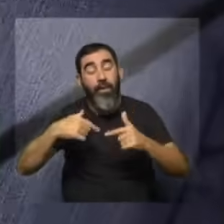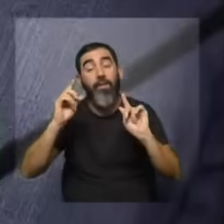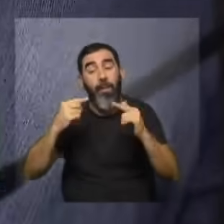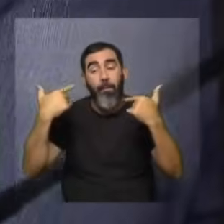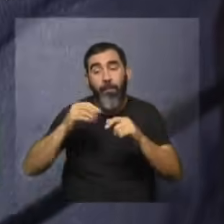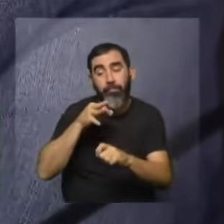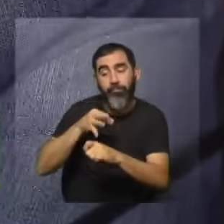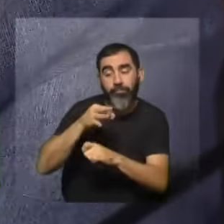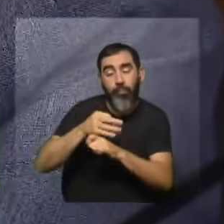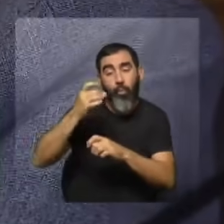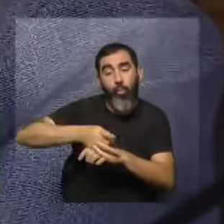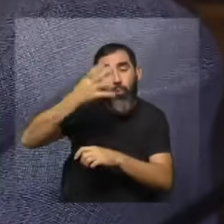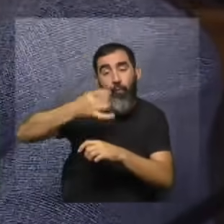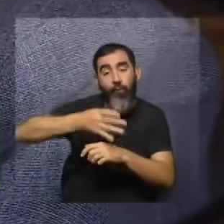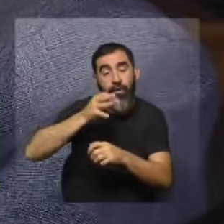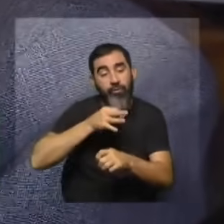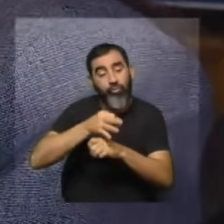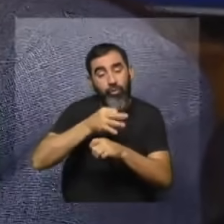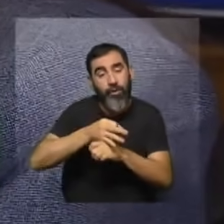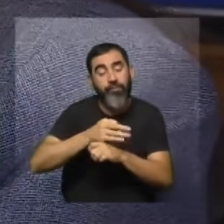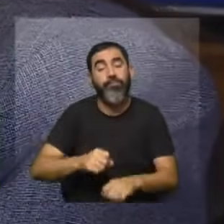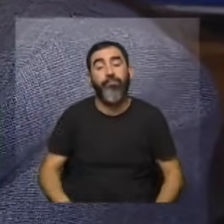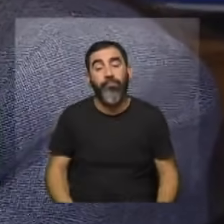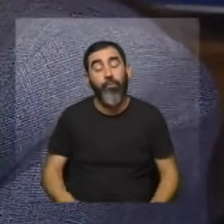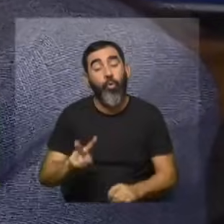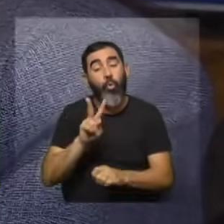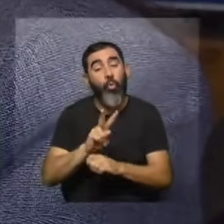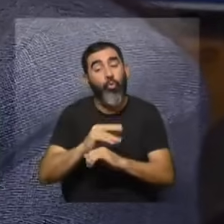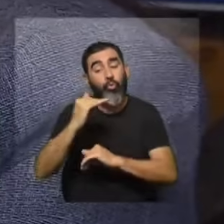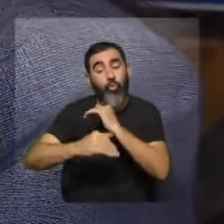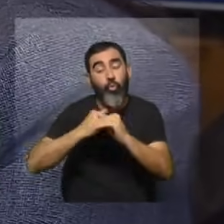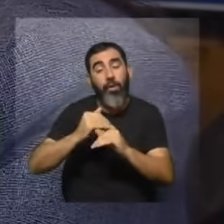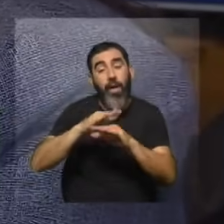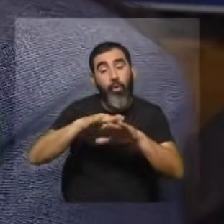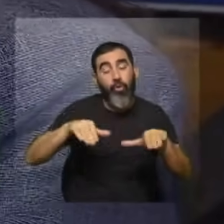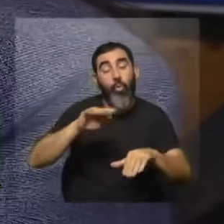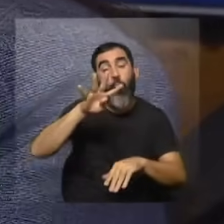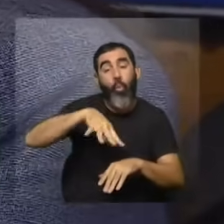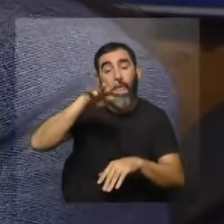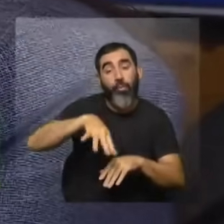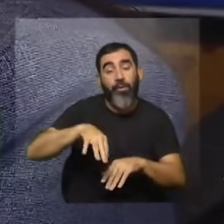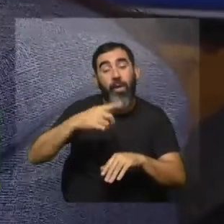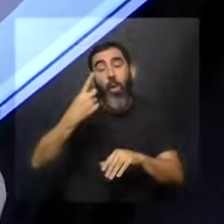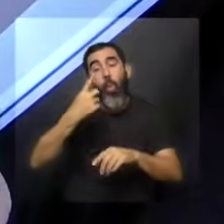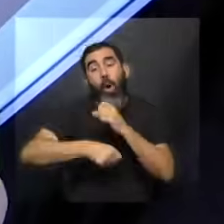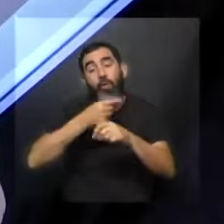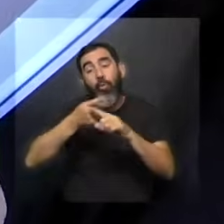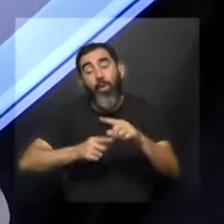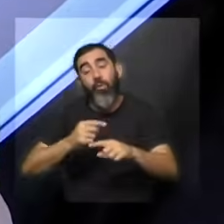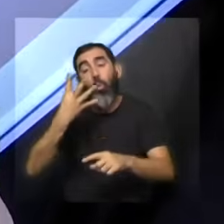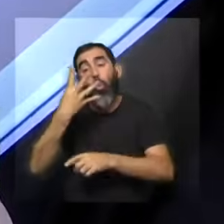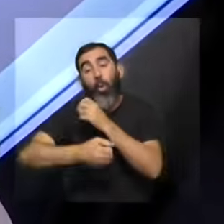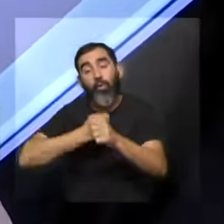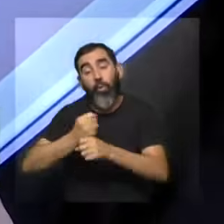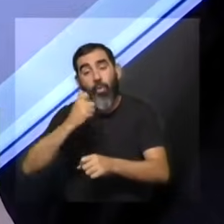sigue capacitando a todos los profesionales de la salud para que se aplique, son controles de desarrollo que se hacen a los niños, a los 4 meses, a los 18 meses y a los 48